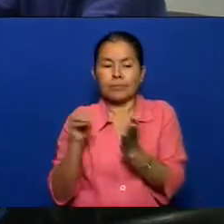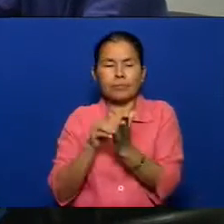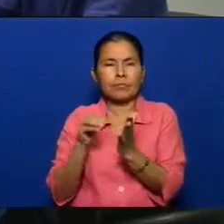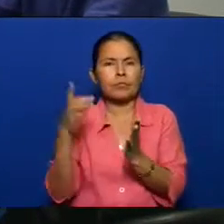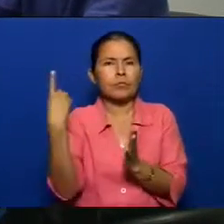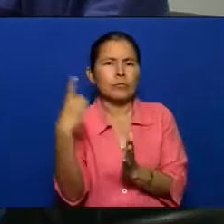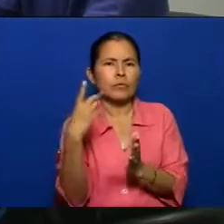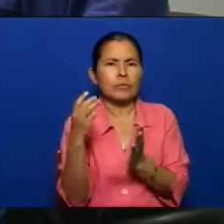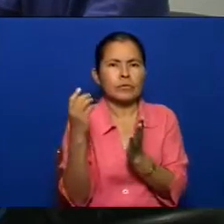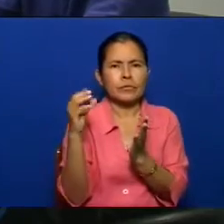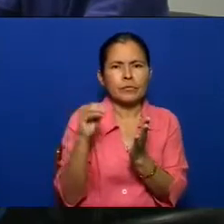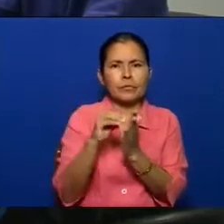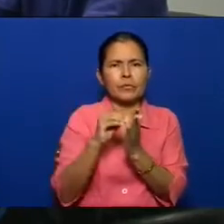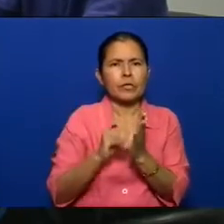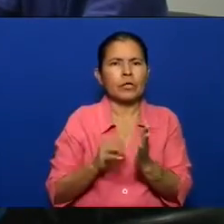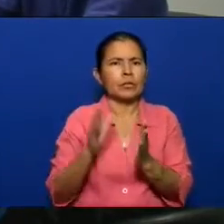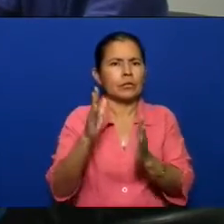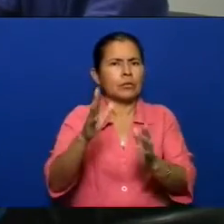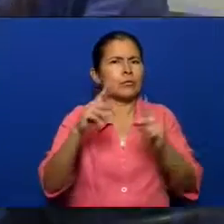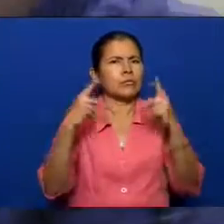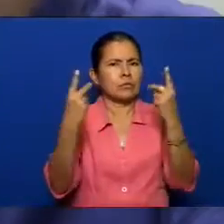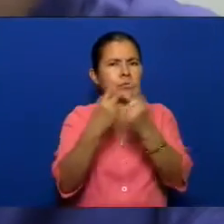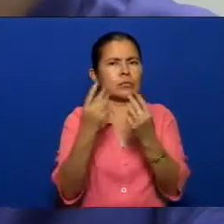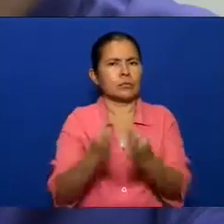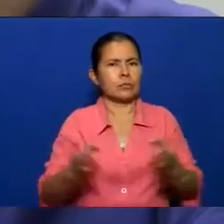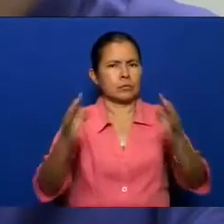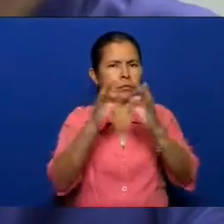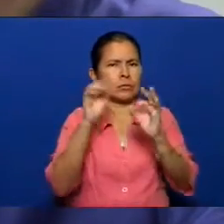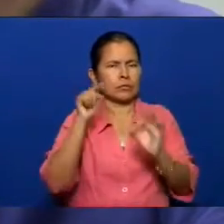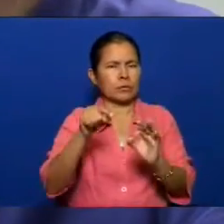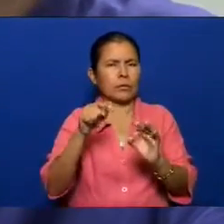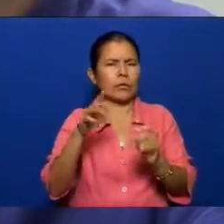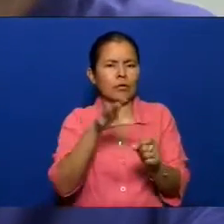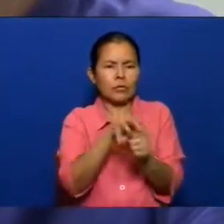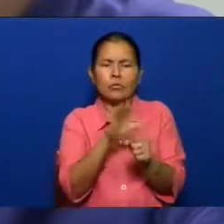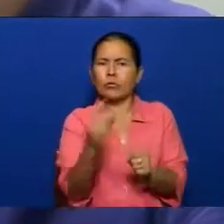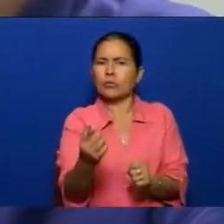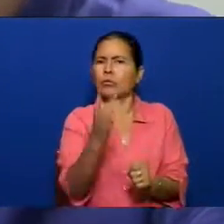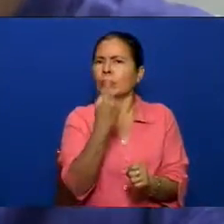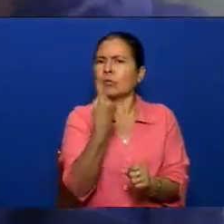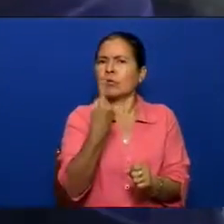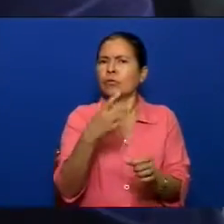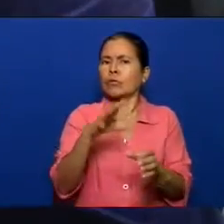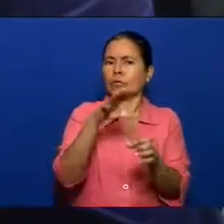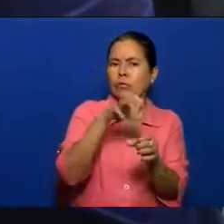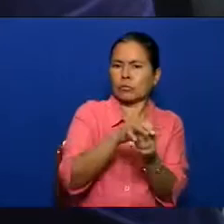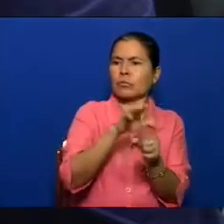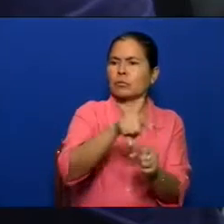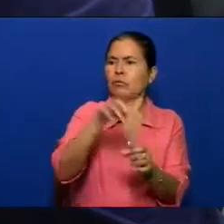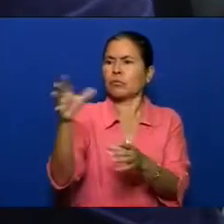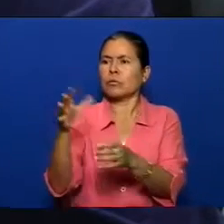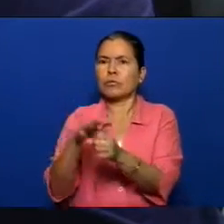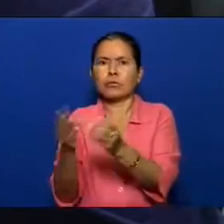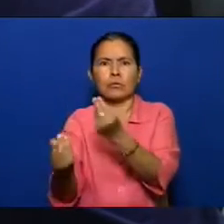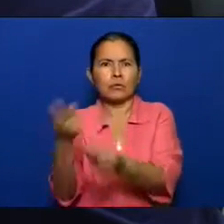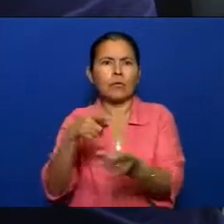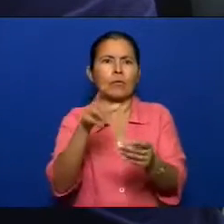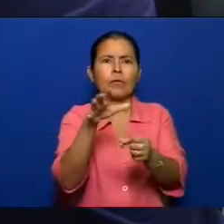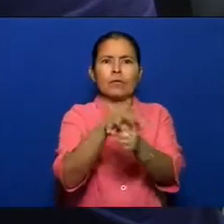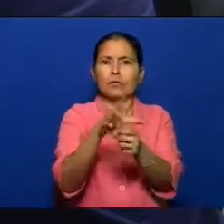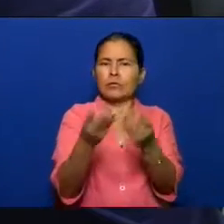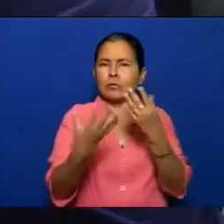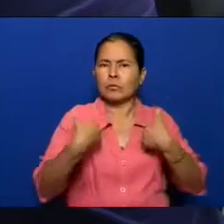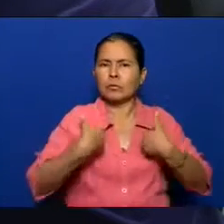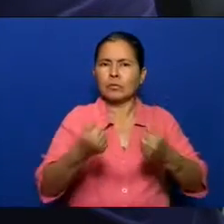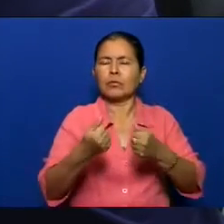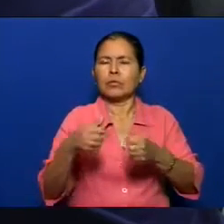derechos de esta población importante en las leyes que trabaja la Comisión, no. Tendrá que ver la Comisión Económica, la Comisión de Salud, la